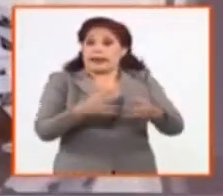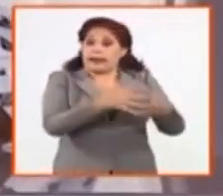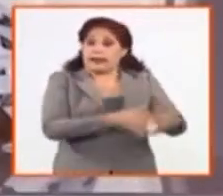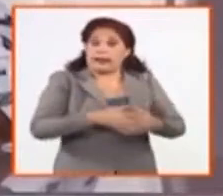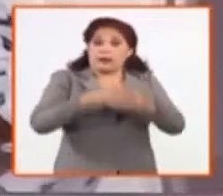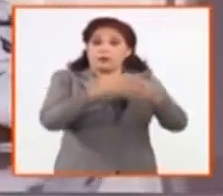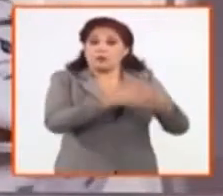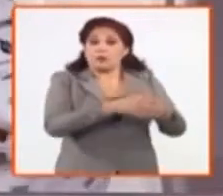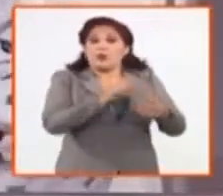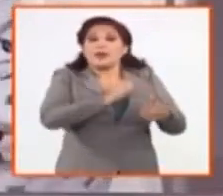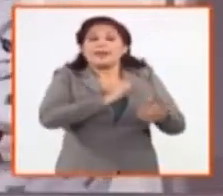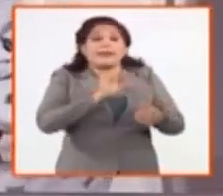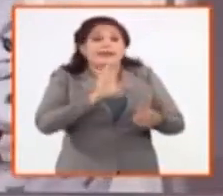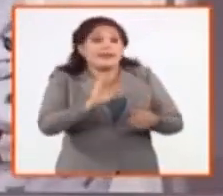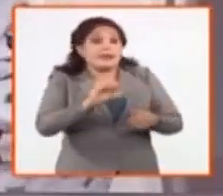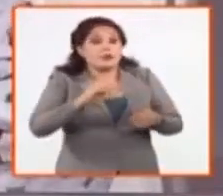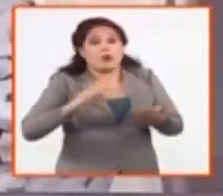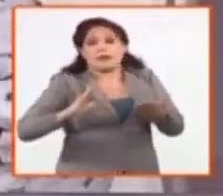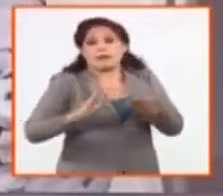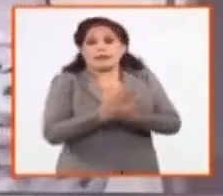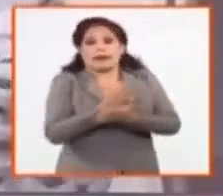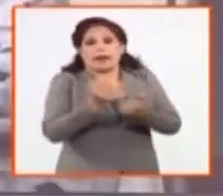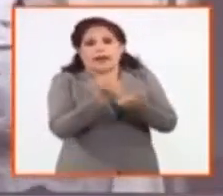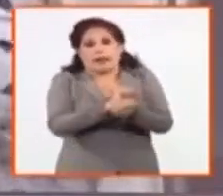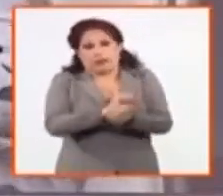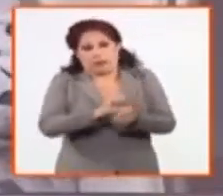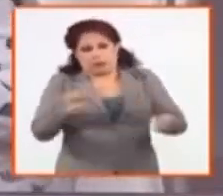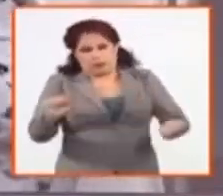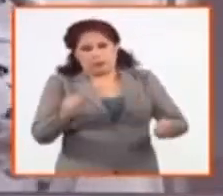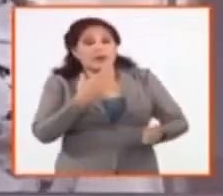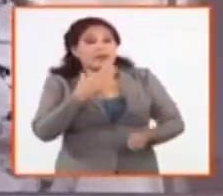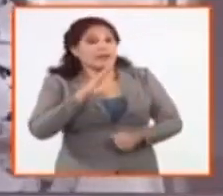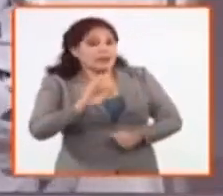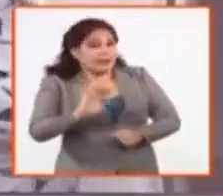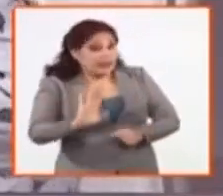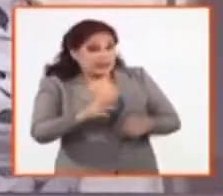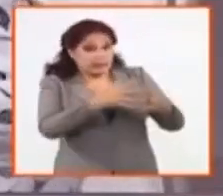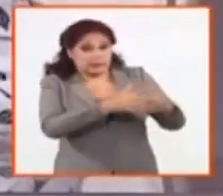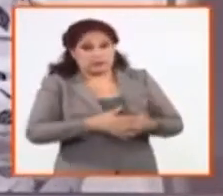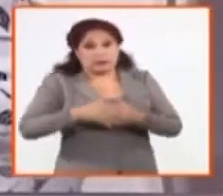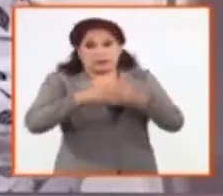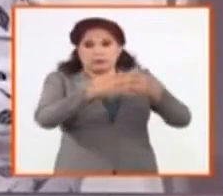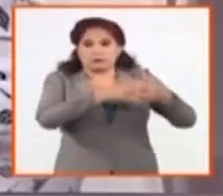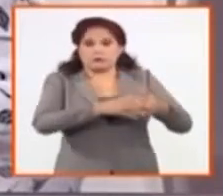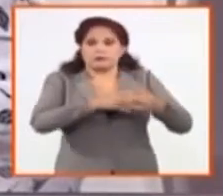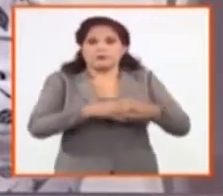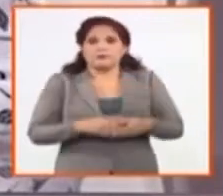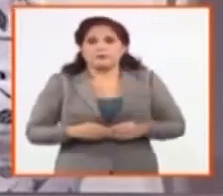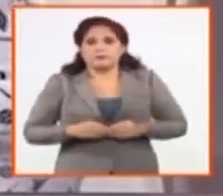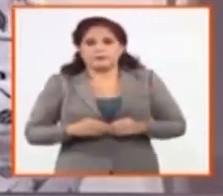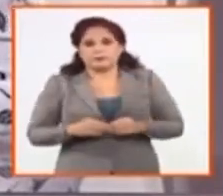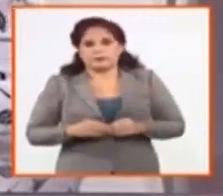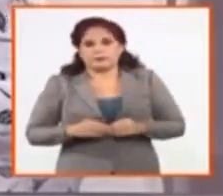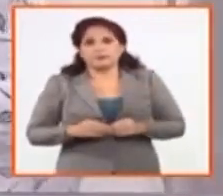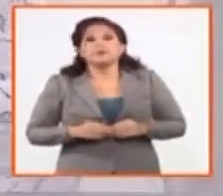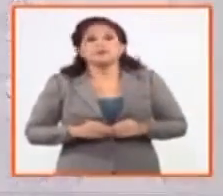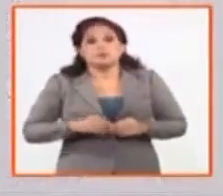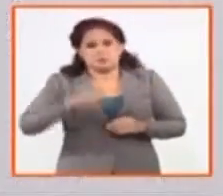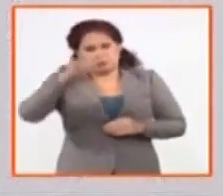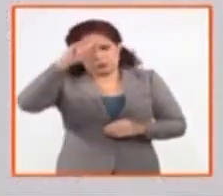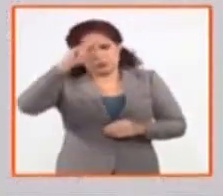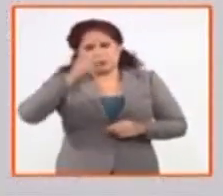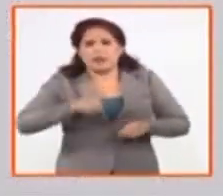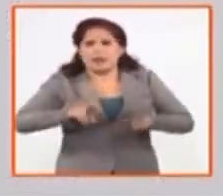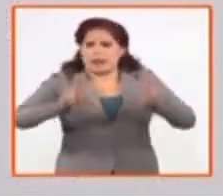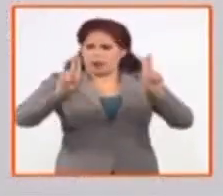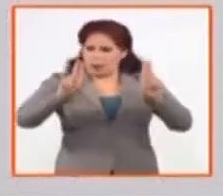terrorismo. Bien, esto es importante. Sí hay consenso en que se debía retirar, pero